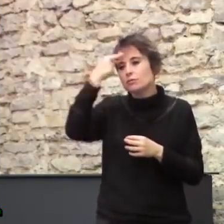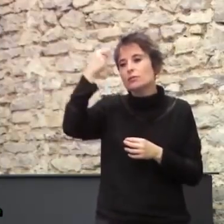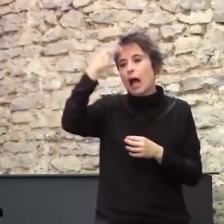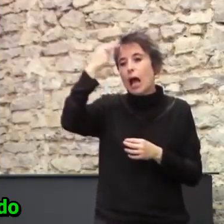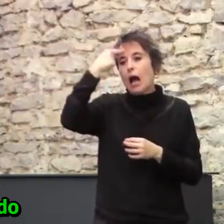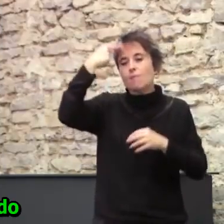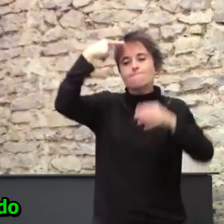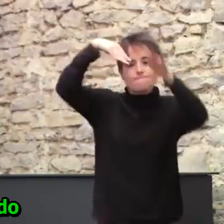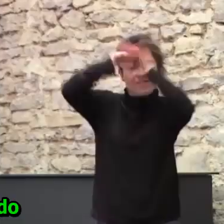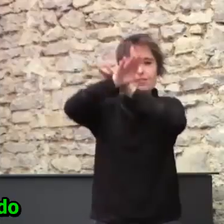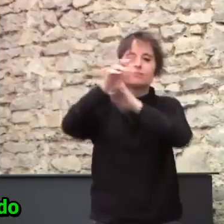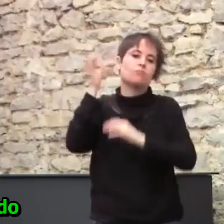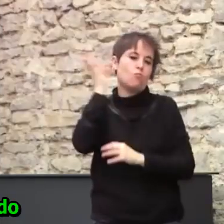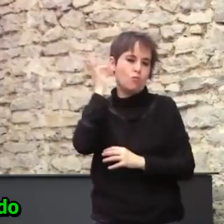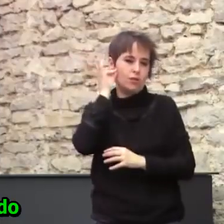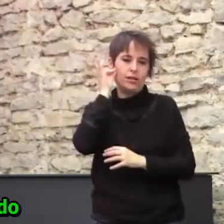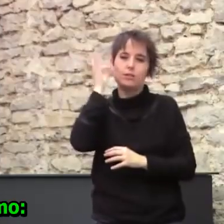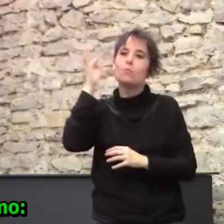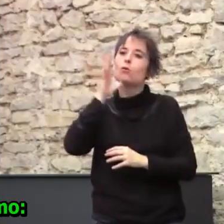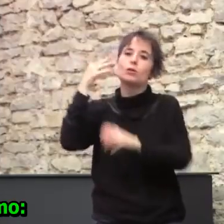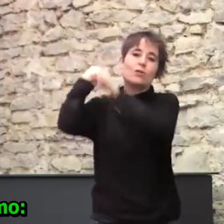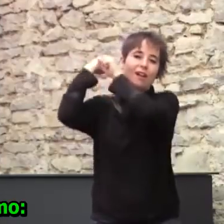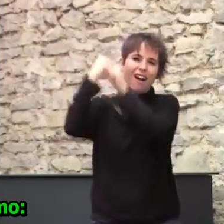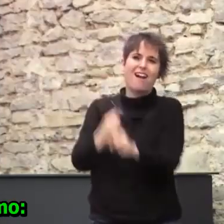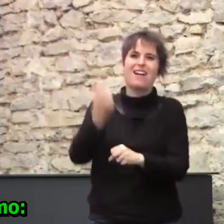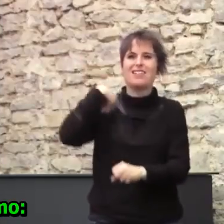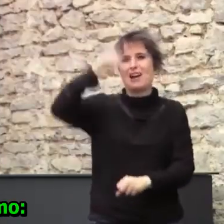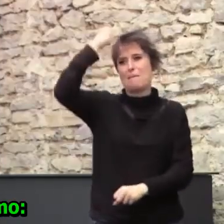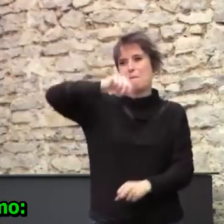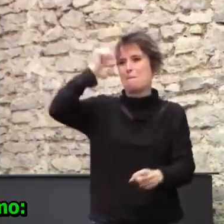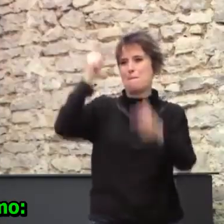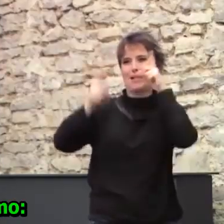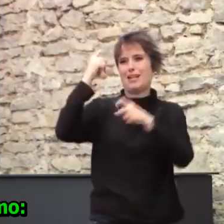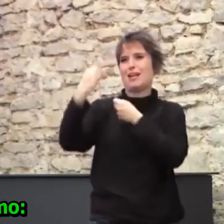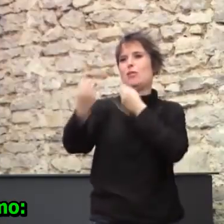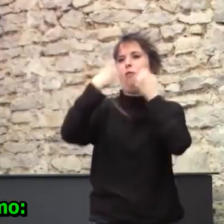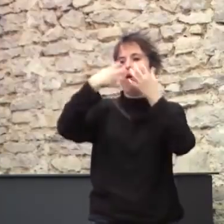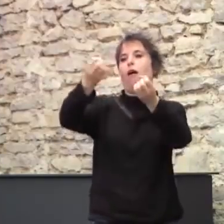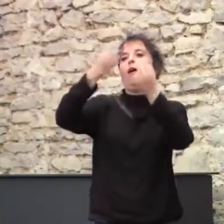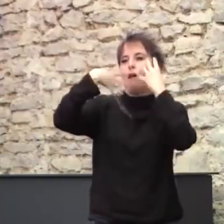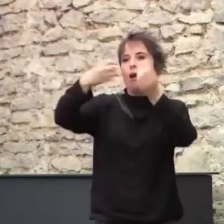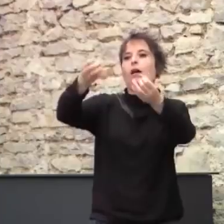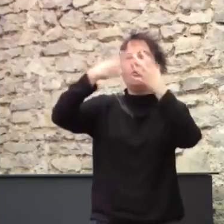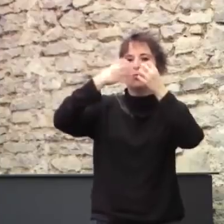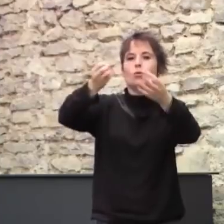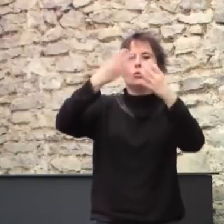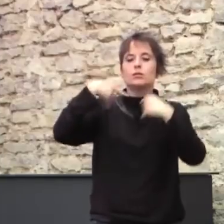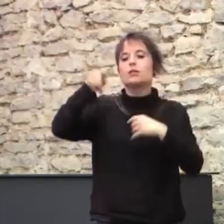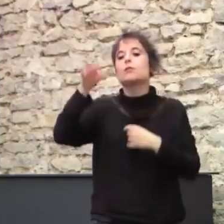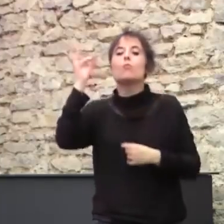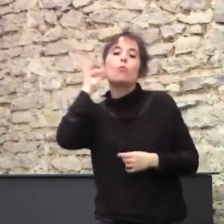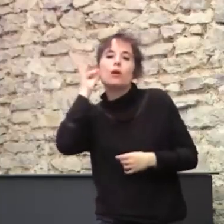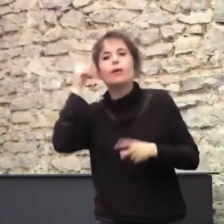las mujeres. Son muchísimos siglos de patriarcado y son muchísimos cuentos en los que siempre nos dicen lo mismo, ¿no? Tu